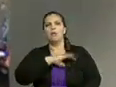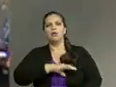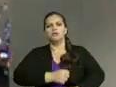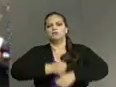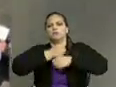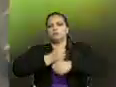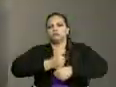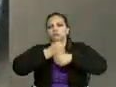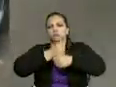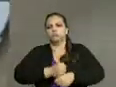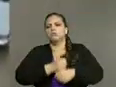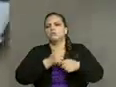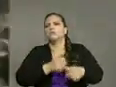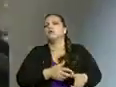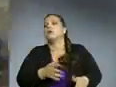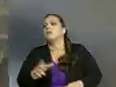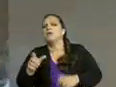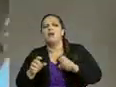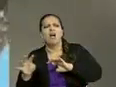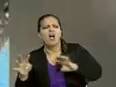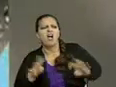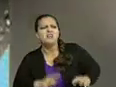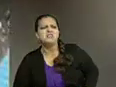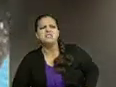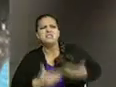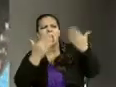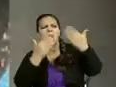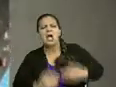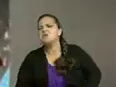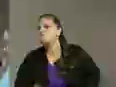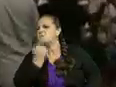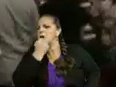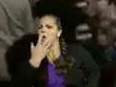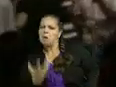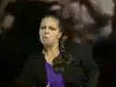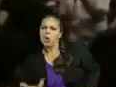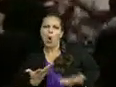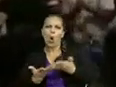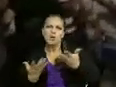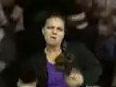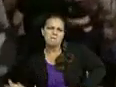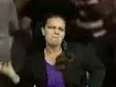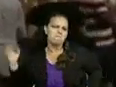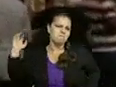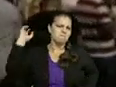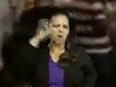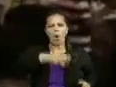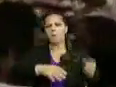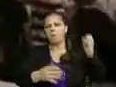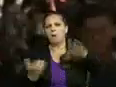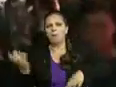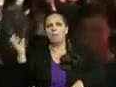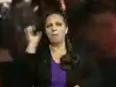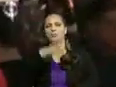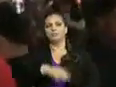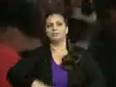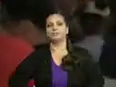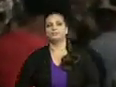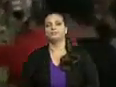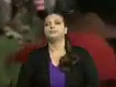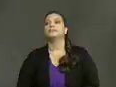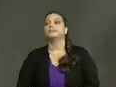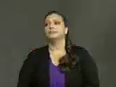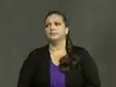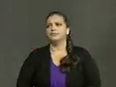policía acudieron al sitio para desalojar a bebedores de la vía pública, pero fueron atacados con botellas y otros objetos. Las